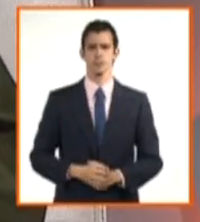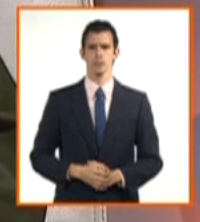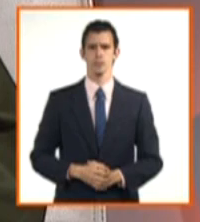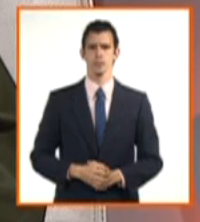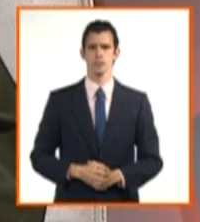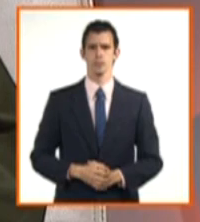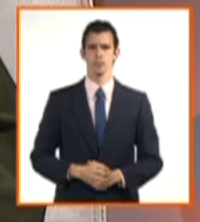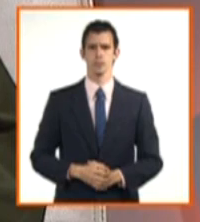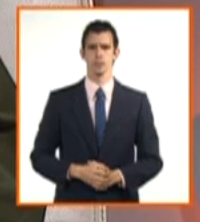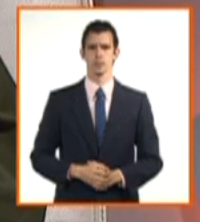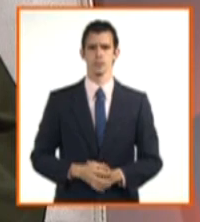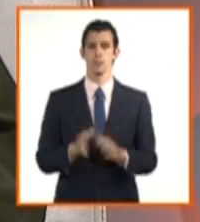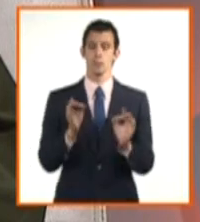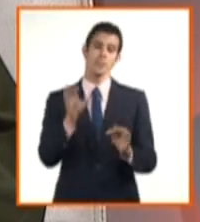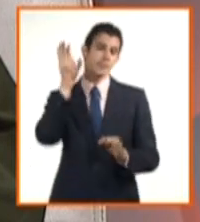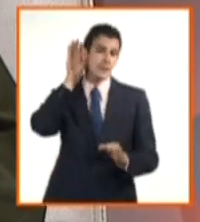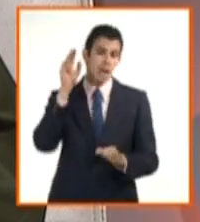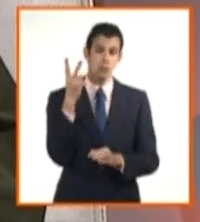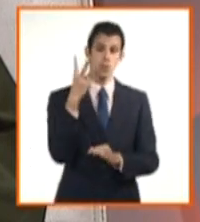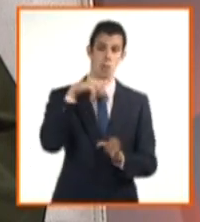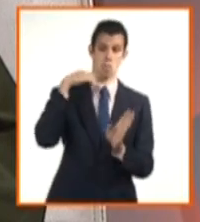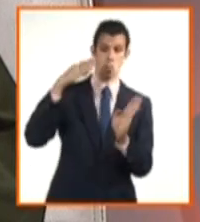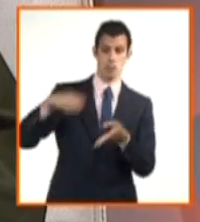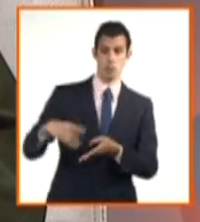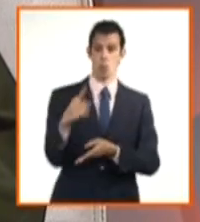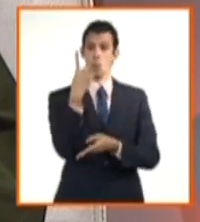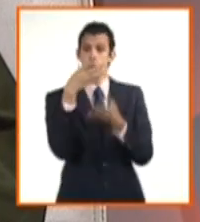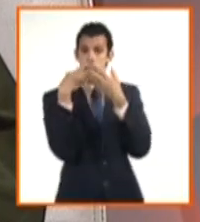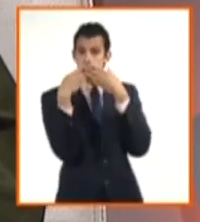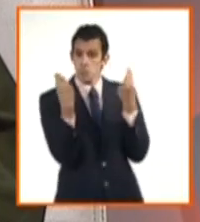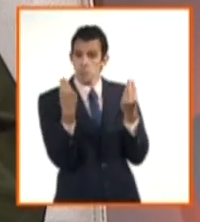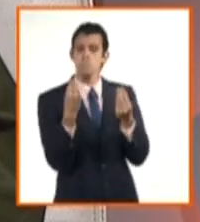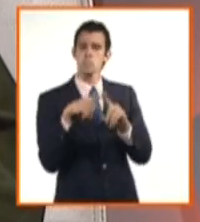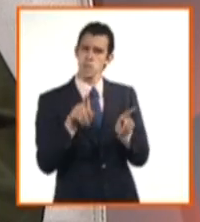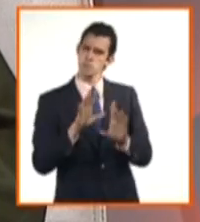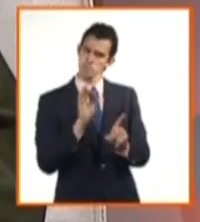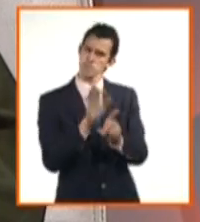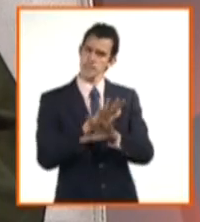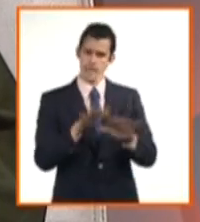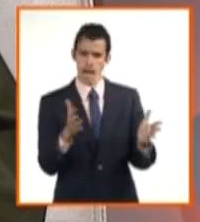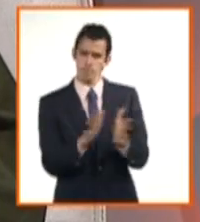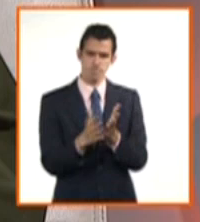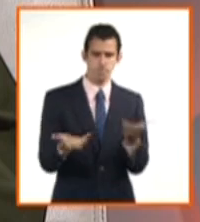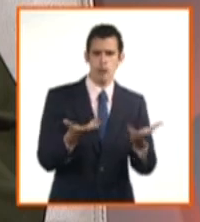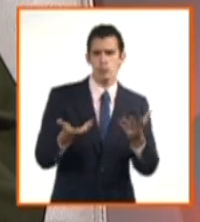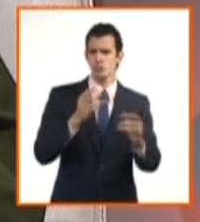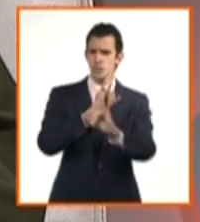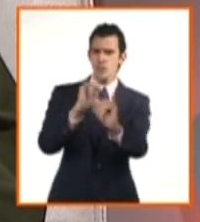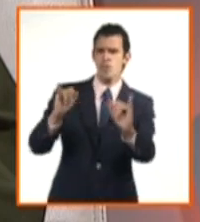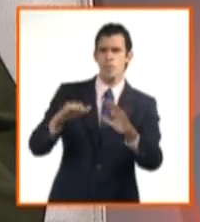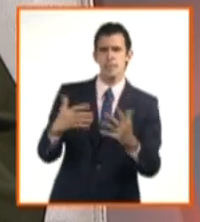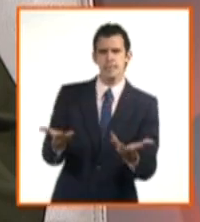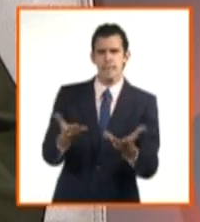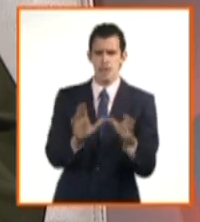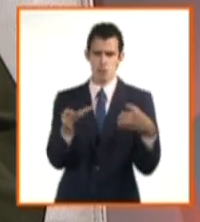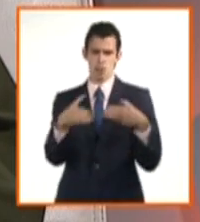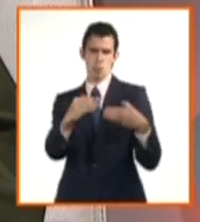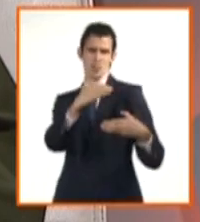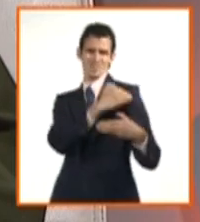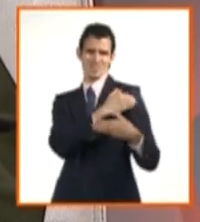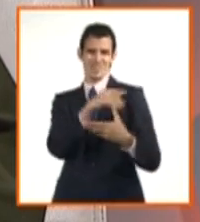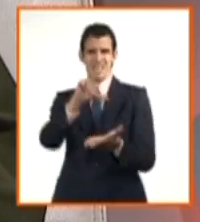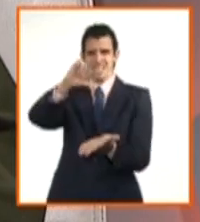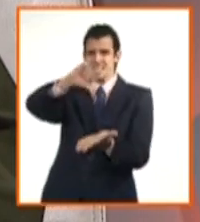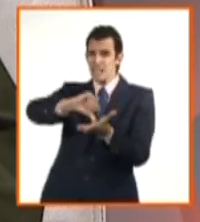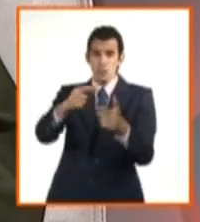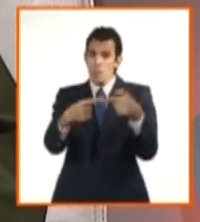que tenemos establecido en el país llega la información al estado mayor y se comienza a reflexionar y en la información preliminar que tenemos hasta ahora tenemos ya